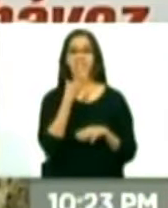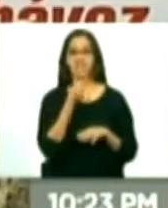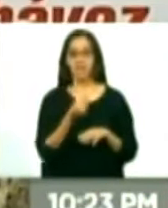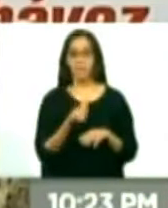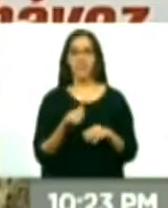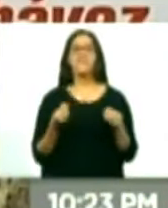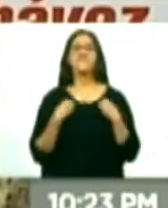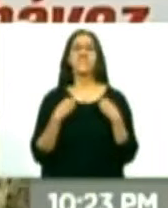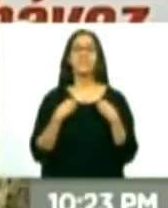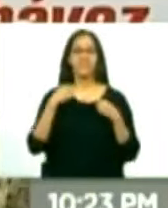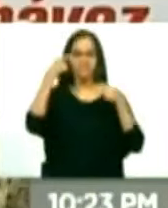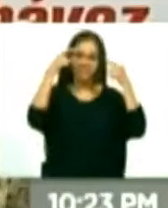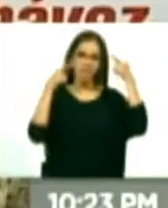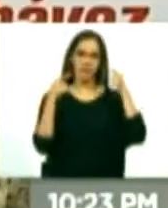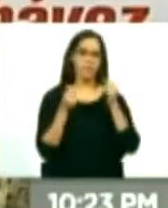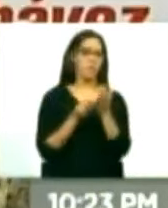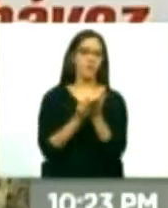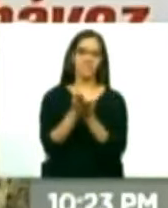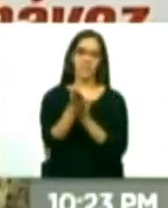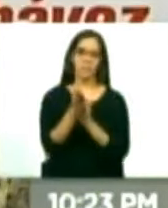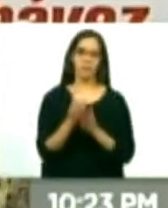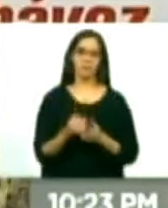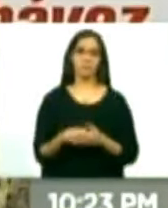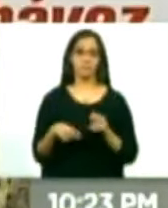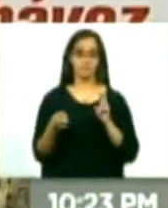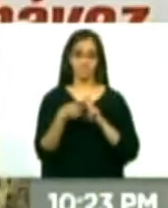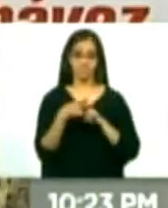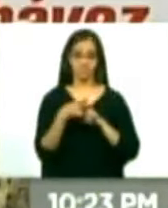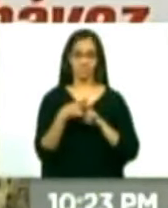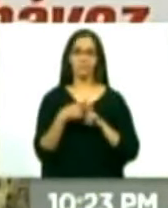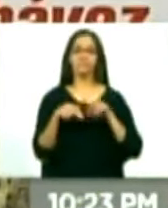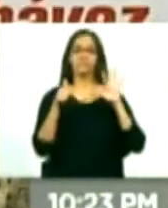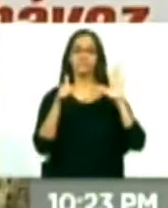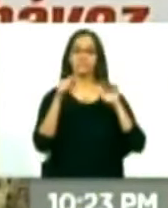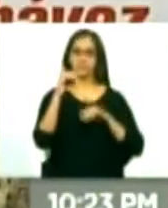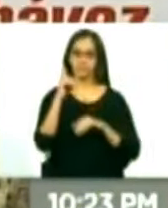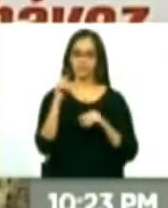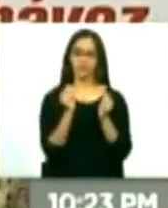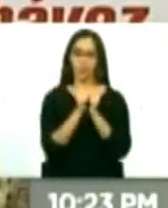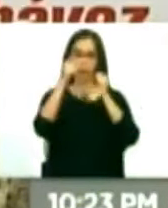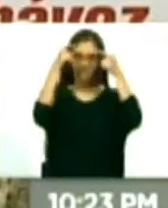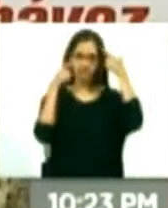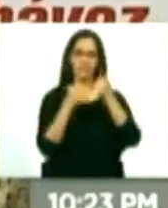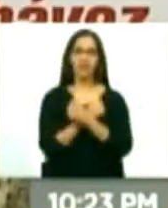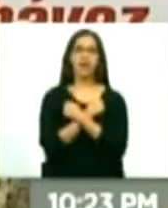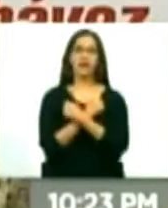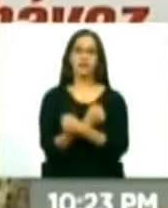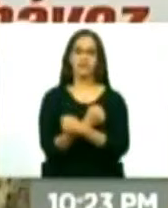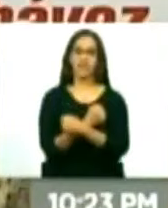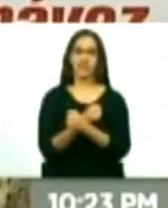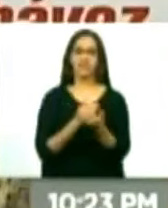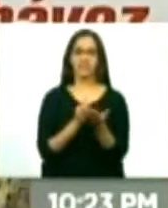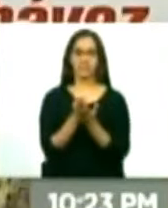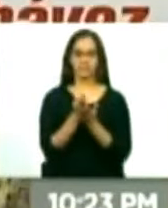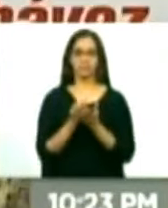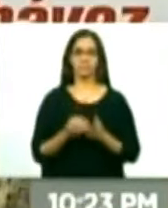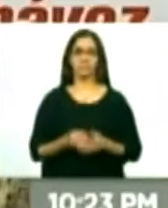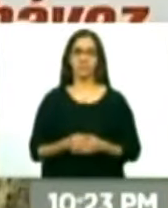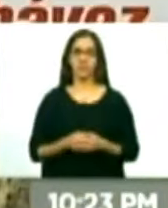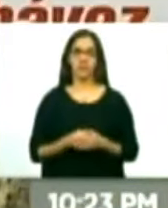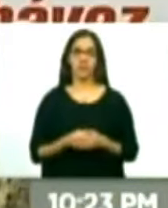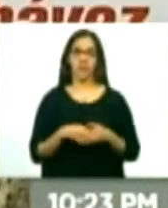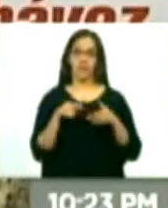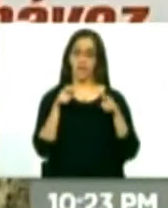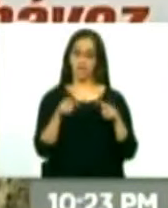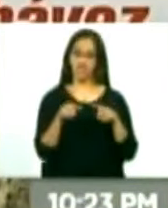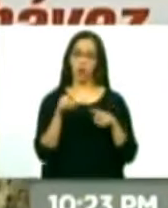¡Viva Chávez por siempre! Numeral 6D, con Chávez por amor y lealtad. Así como